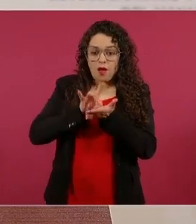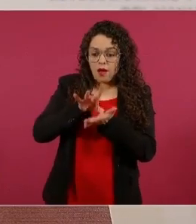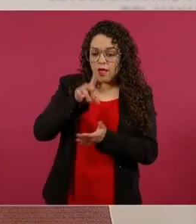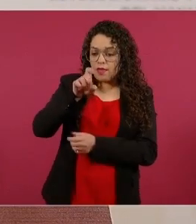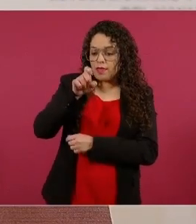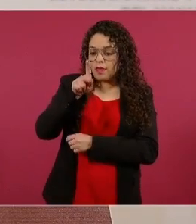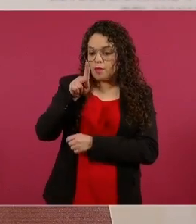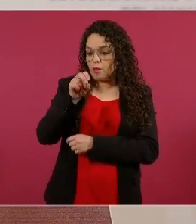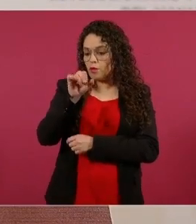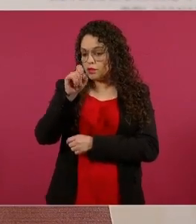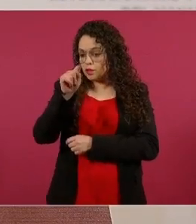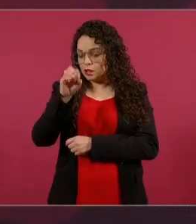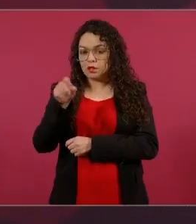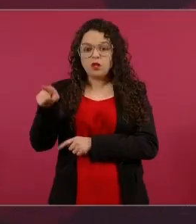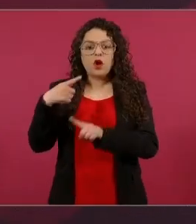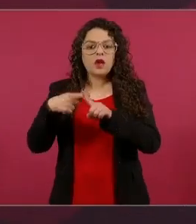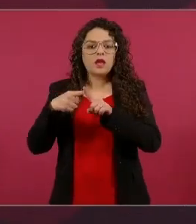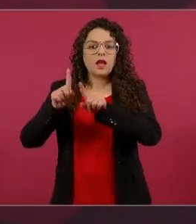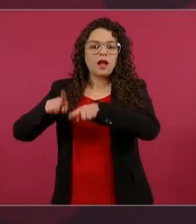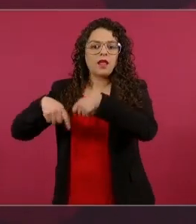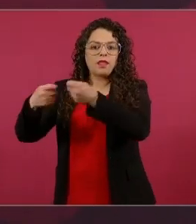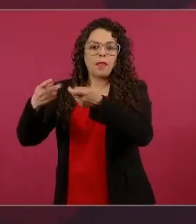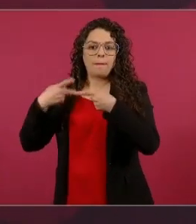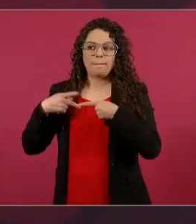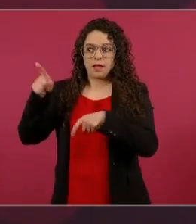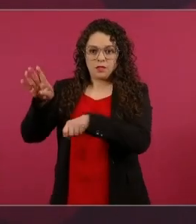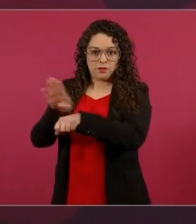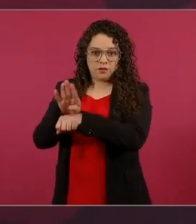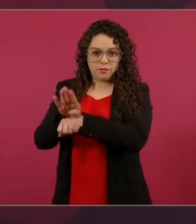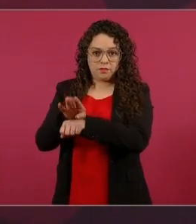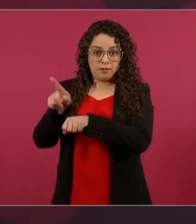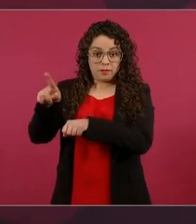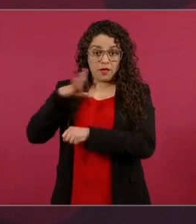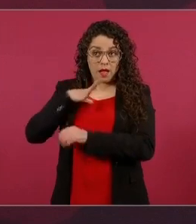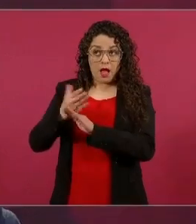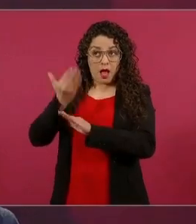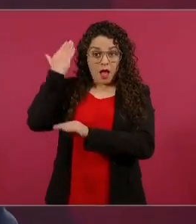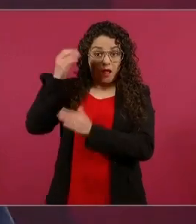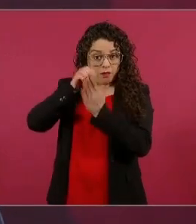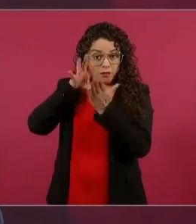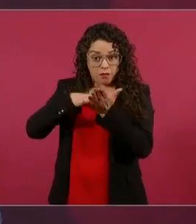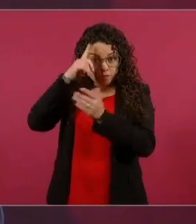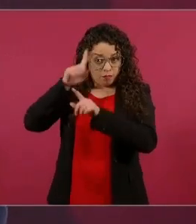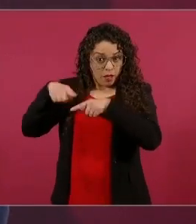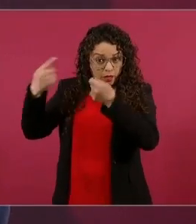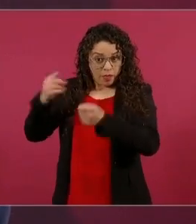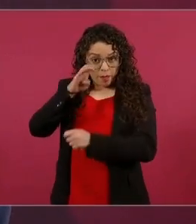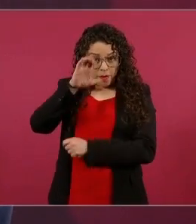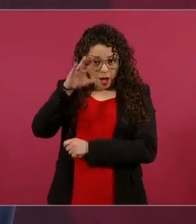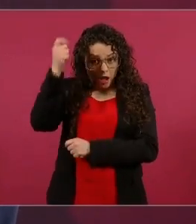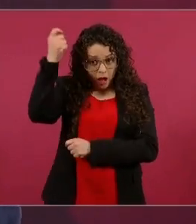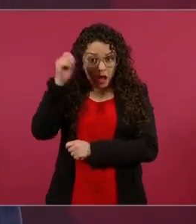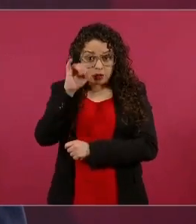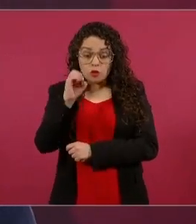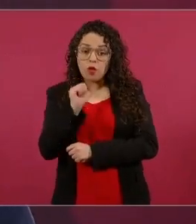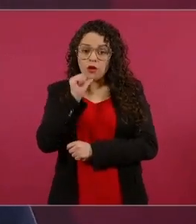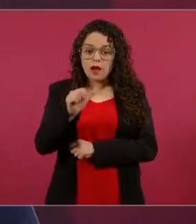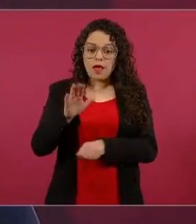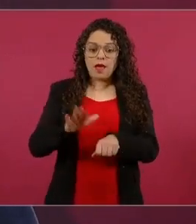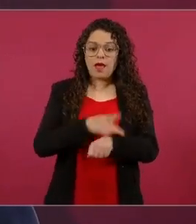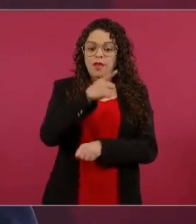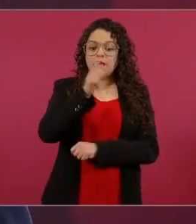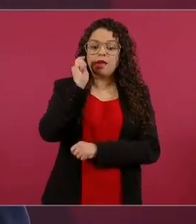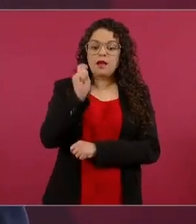posible beneficiario eh era acreedor de la beca en ese momento porque recordemos en el caso de educación media superior que son hasta